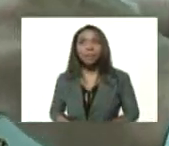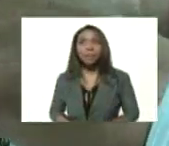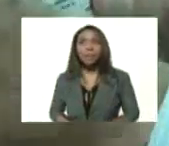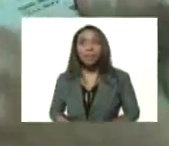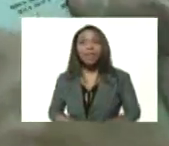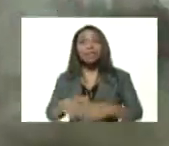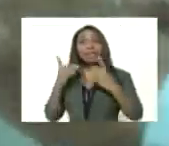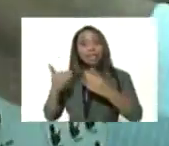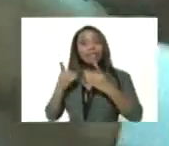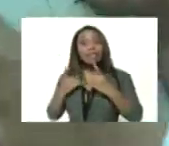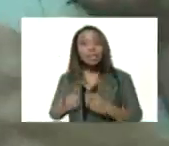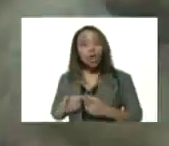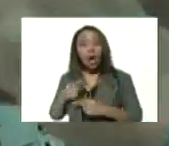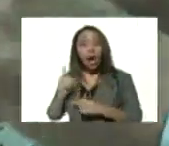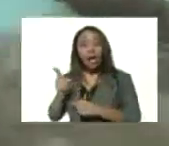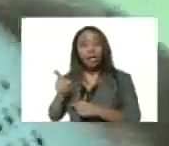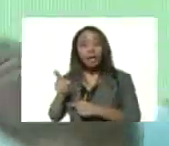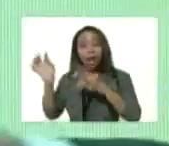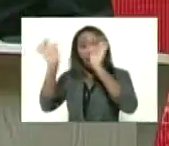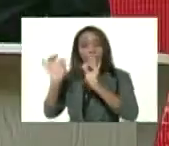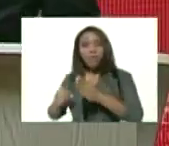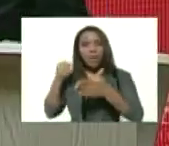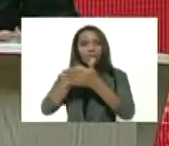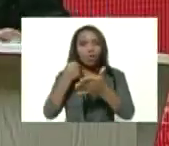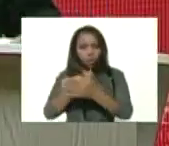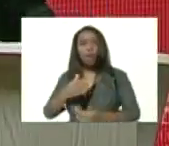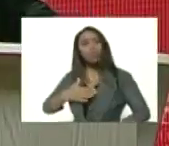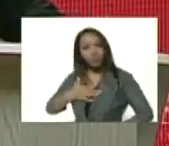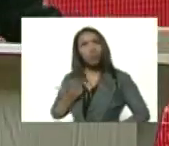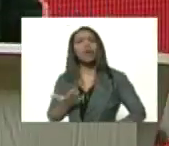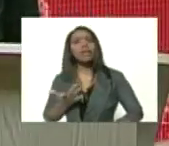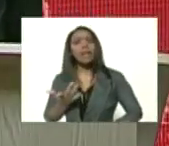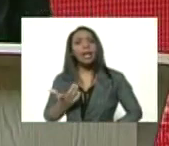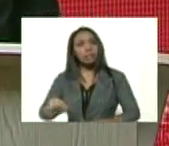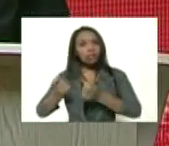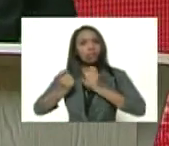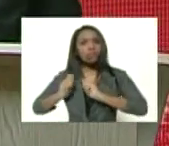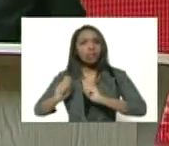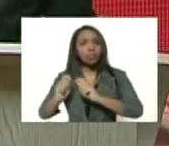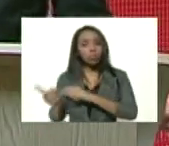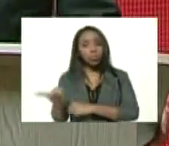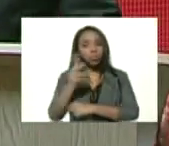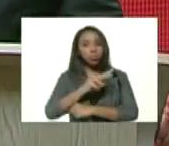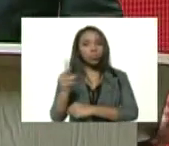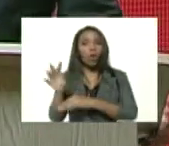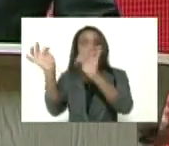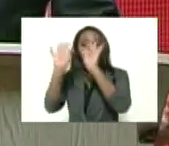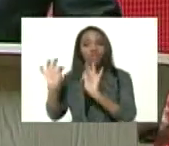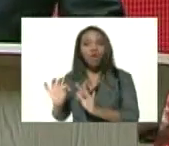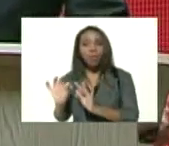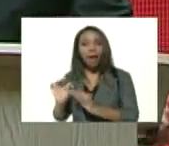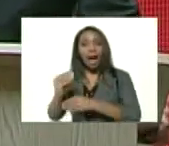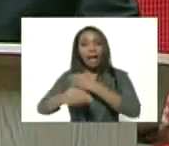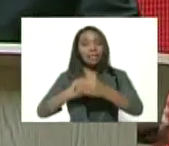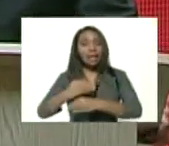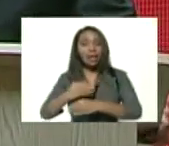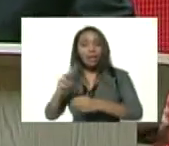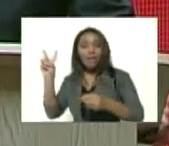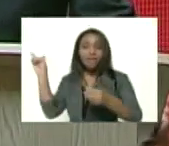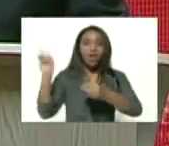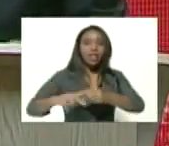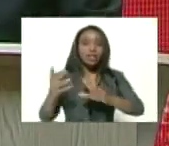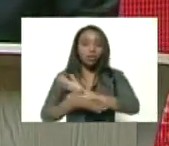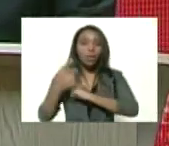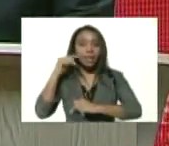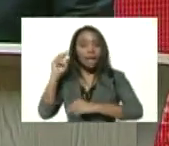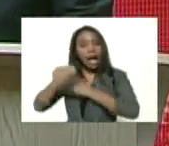decidió pues que todas las formas de lucha son posibles y que por tanto ambas formas de perpetrar hechos de violencia iban a